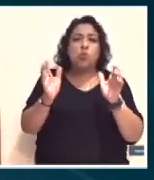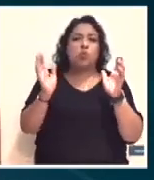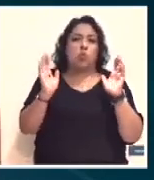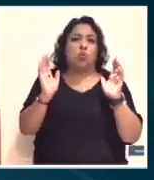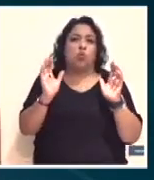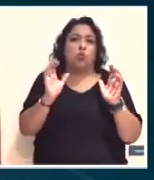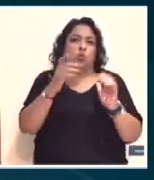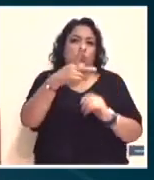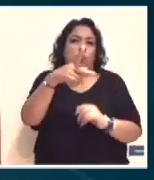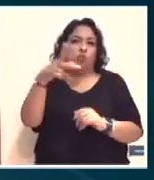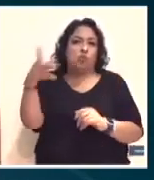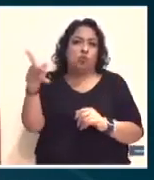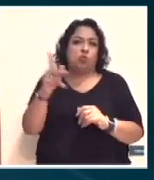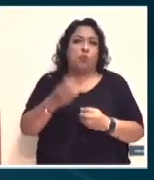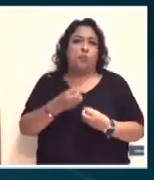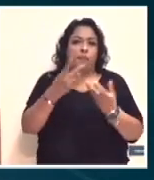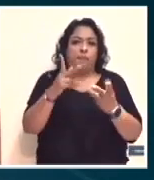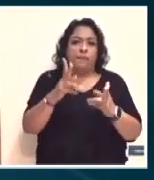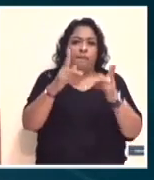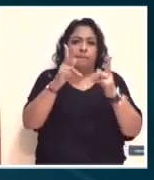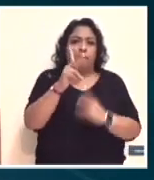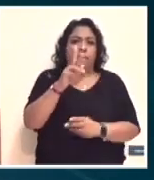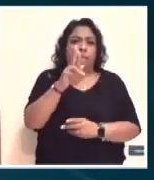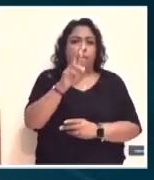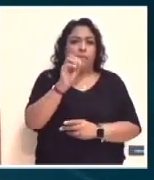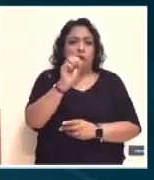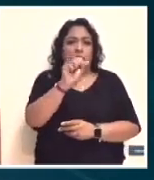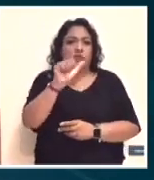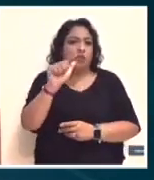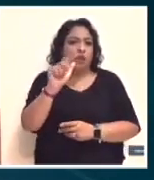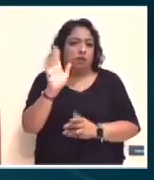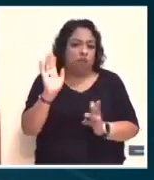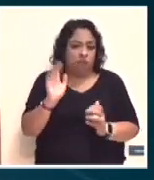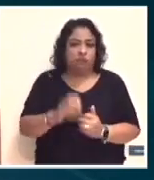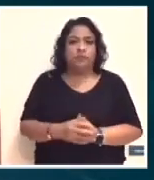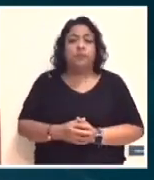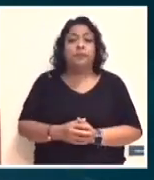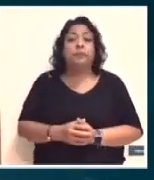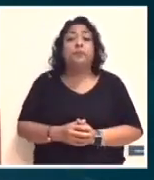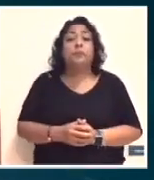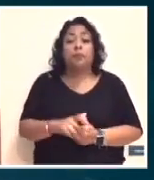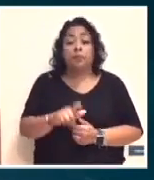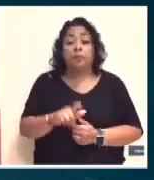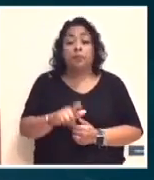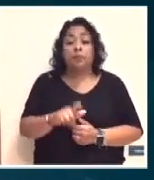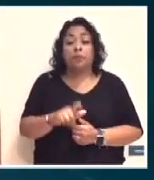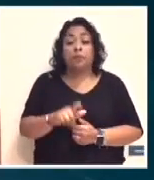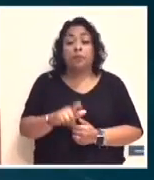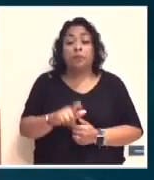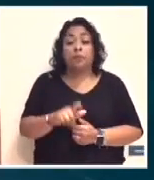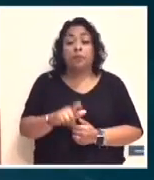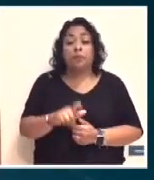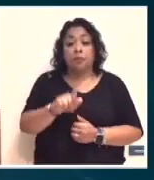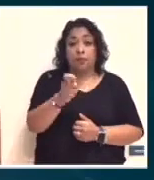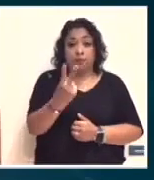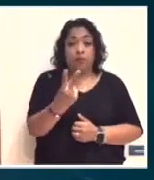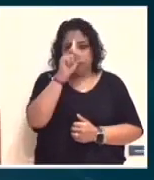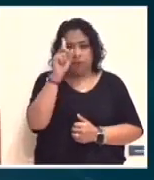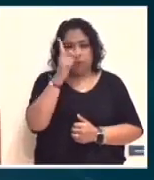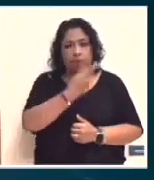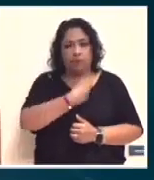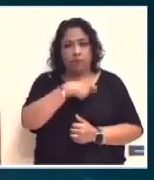de su prosa ni muchísimo menos para canal 22 desde el ateneo español en madrid